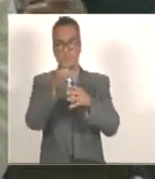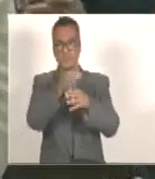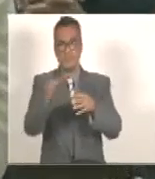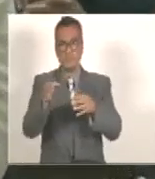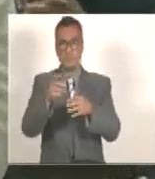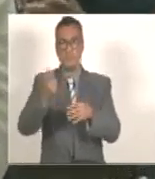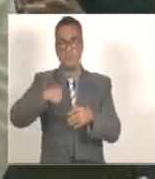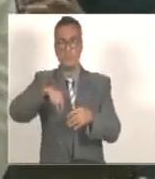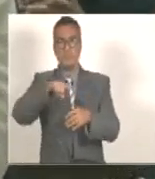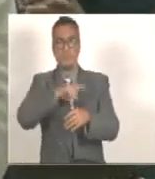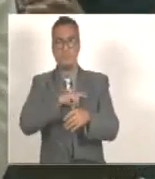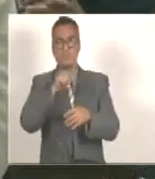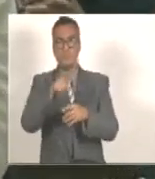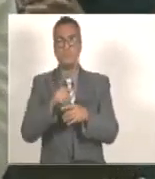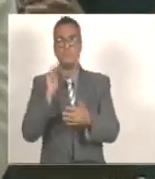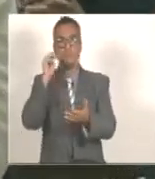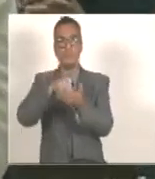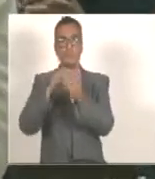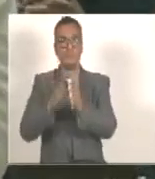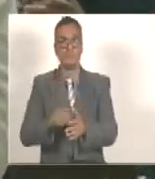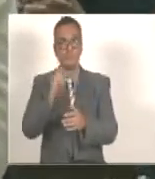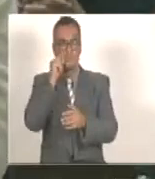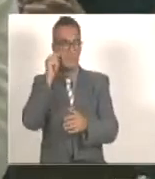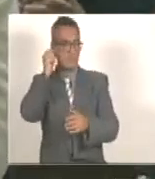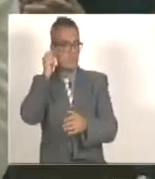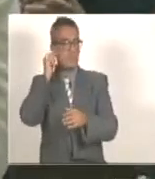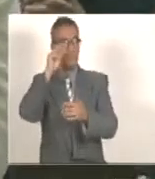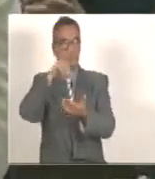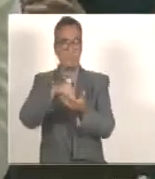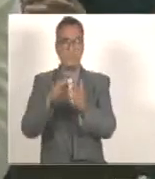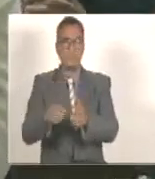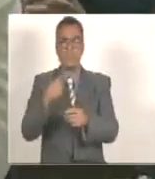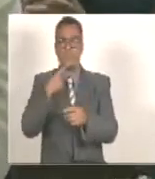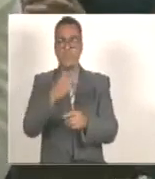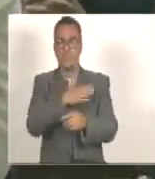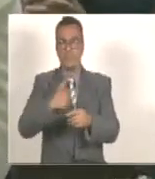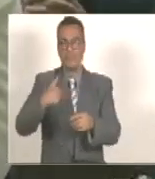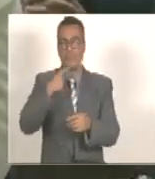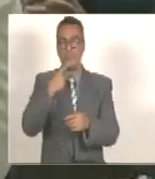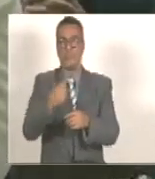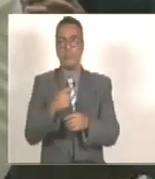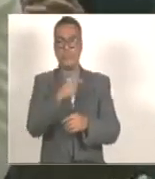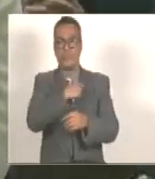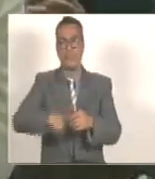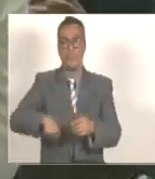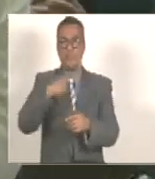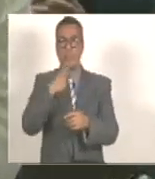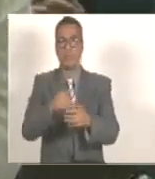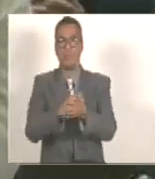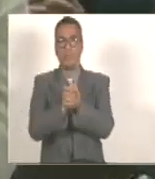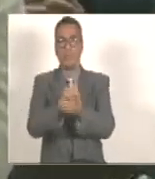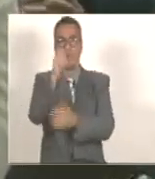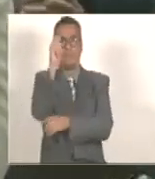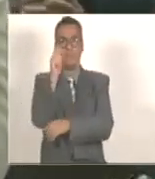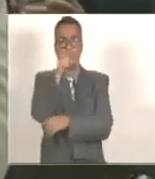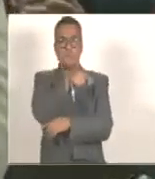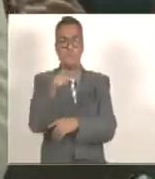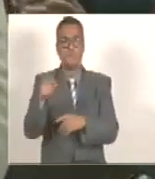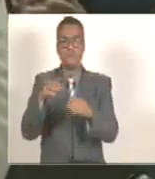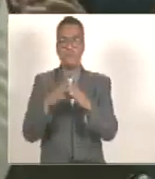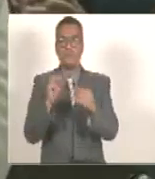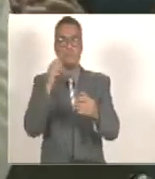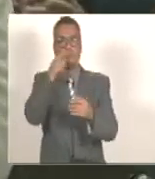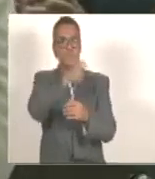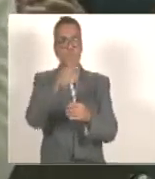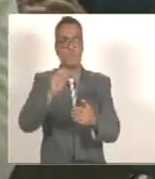y nosotros los aragüeños y las aragüeñas así lo resaltamos. Queremos decir, presidente y colegas diputados, diputadas, pueblo de